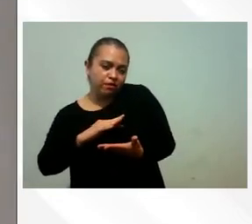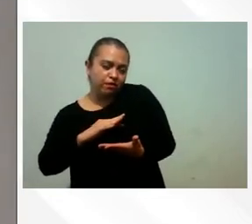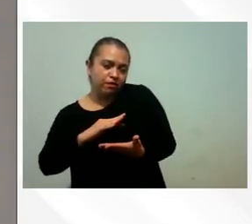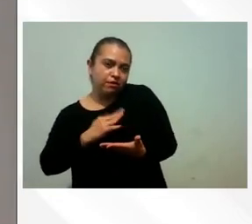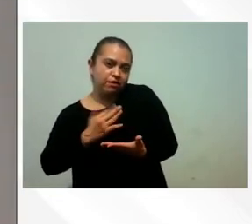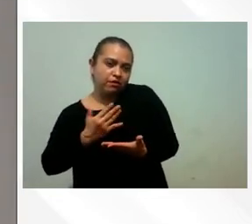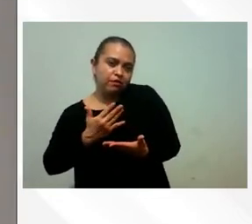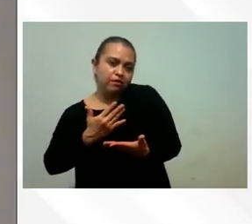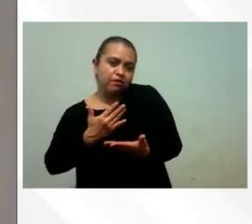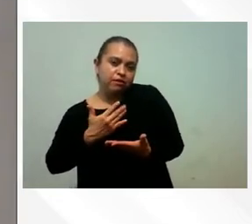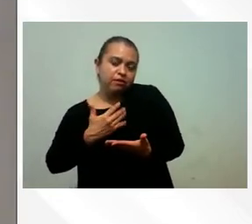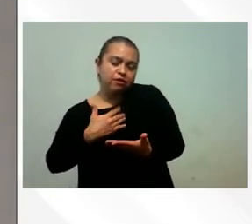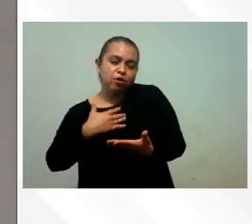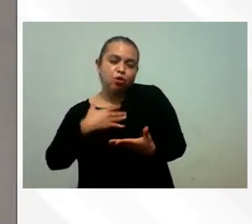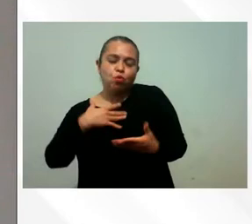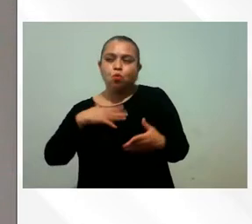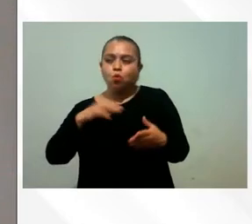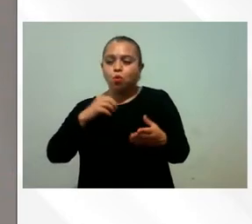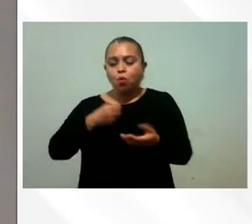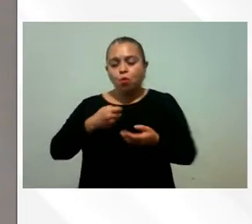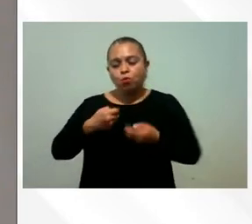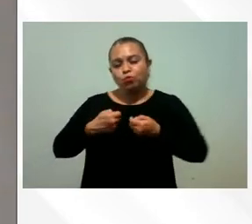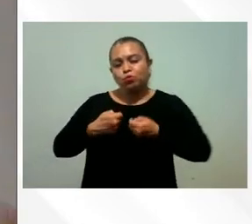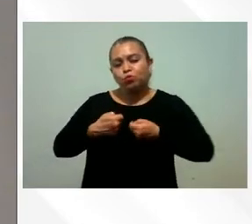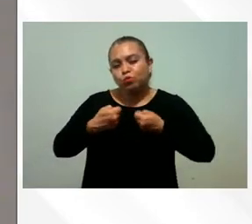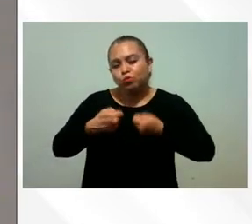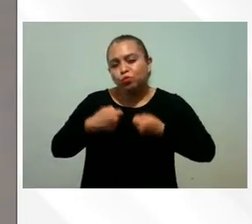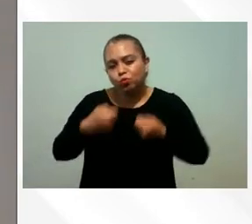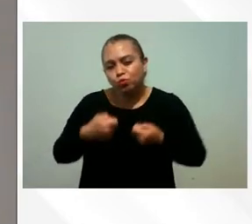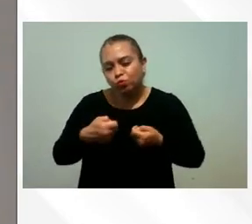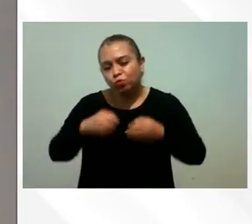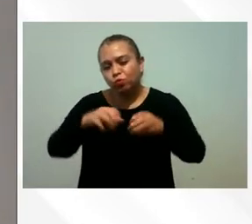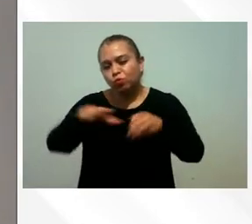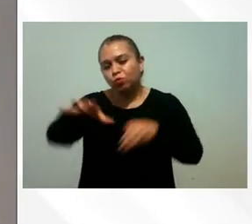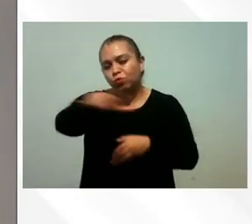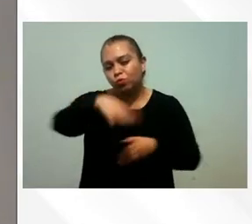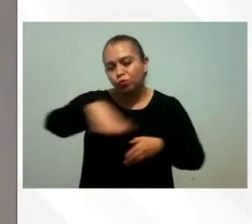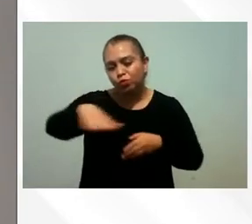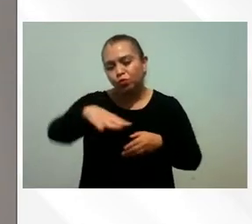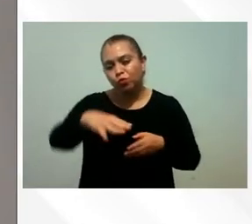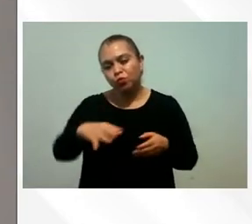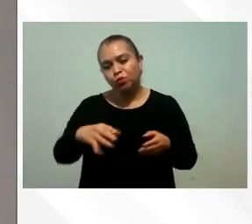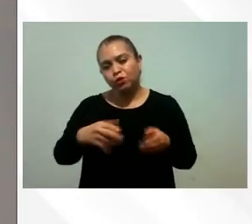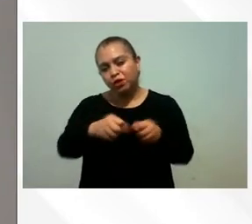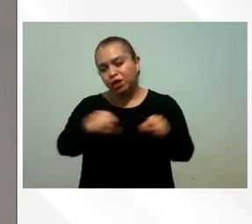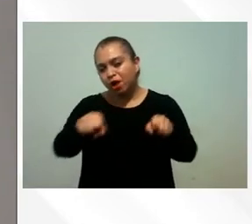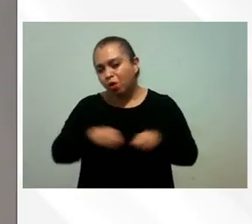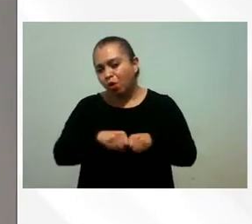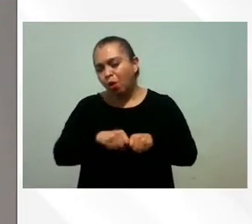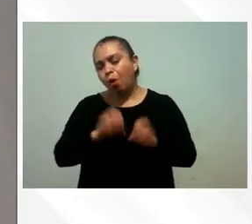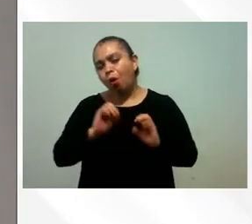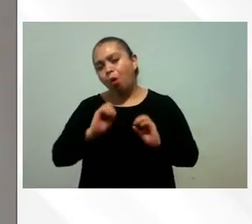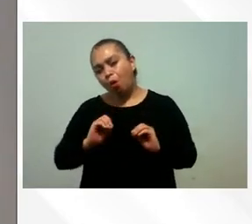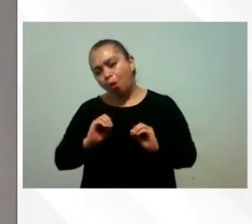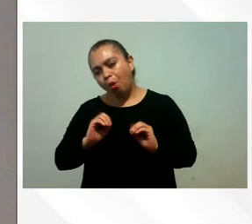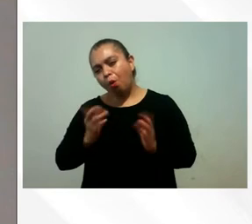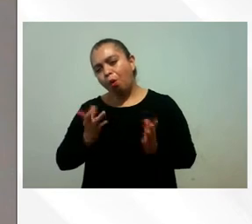manifestarse en sus espacios educativos. ¿Cómo podríamos usar este momento para agradecer?